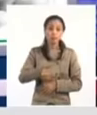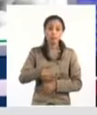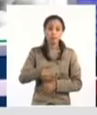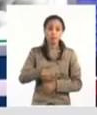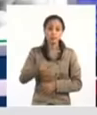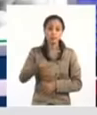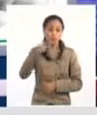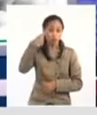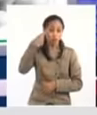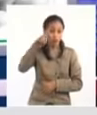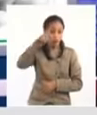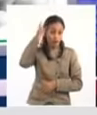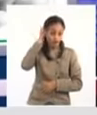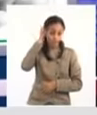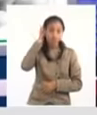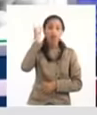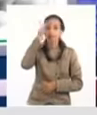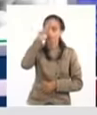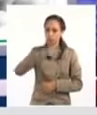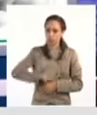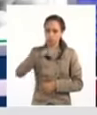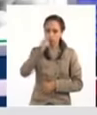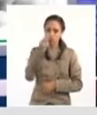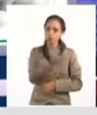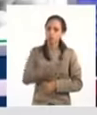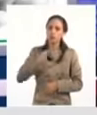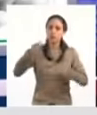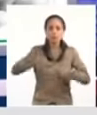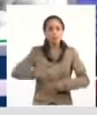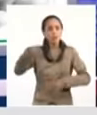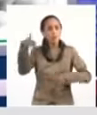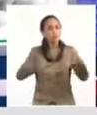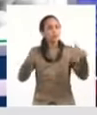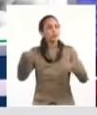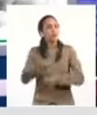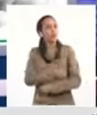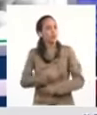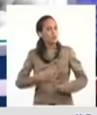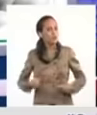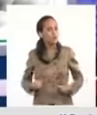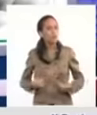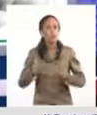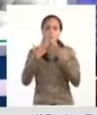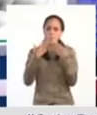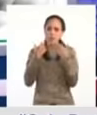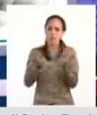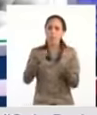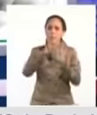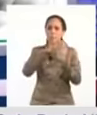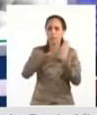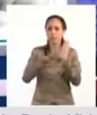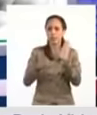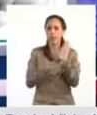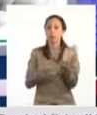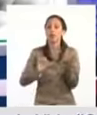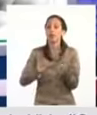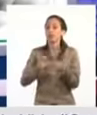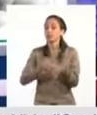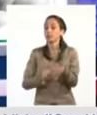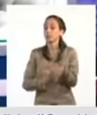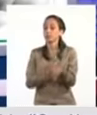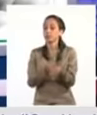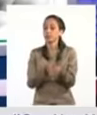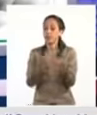todos hoy participar, reforzar las medidas en la contención de la pandemia. Las provincias con mayores cifras